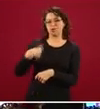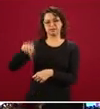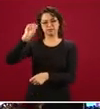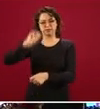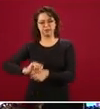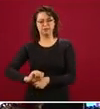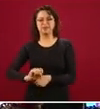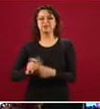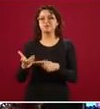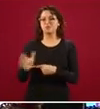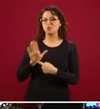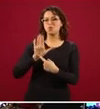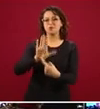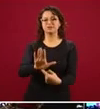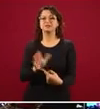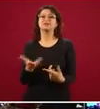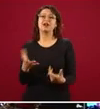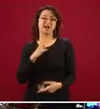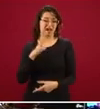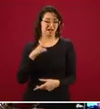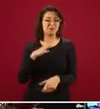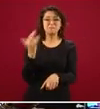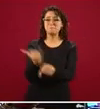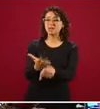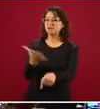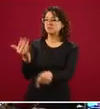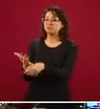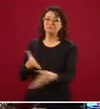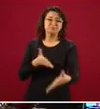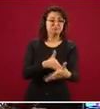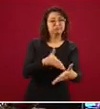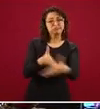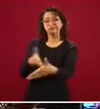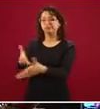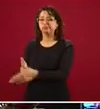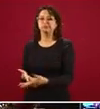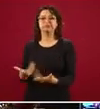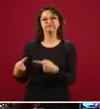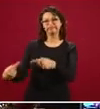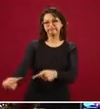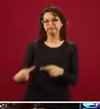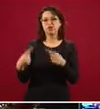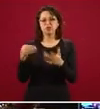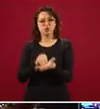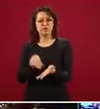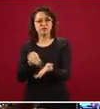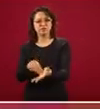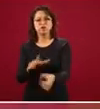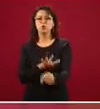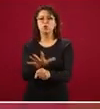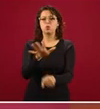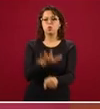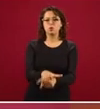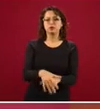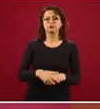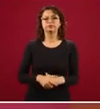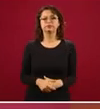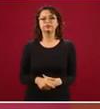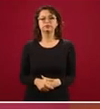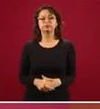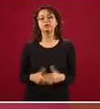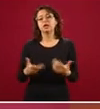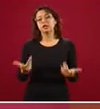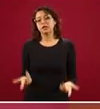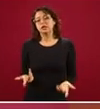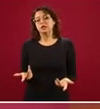estos obstáculos, de estas resistencias que ha mencionado el presidente. Y se trata del fenómeno de los